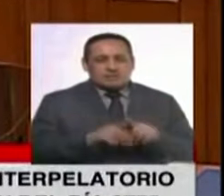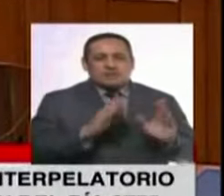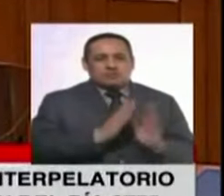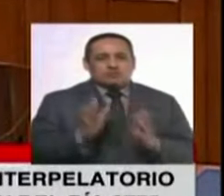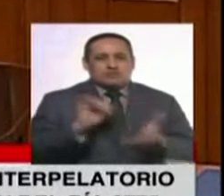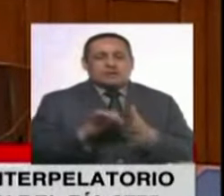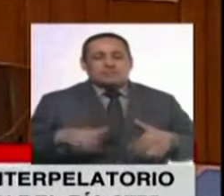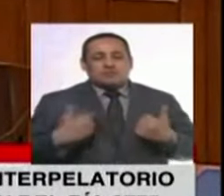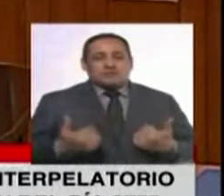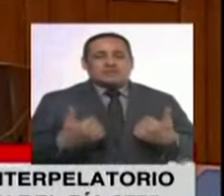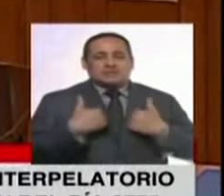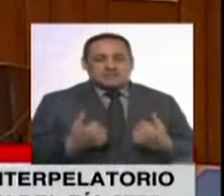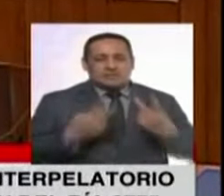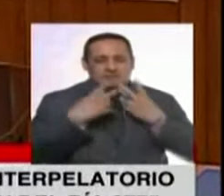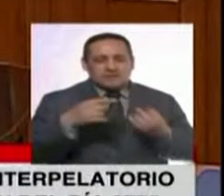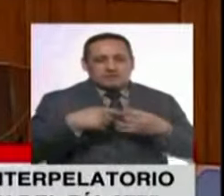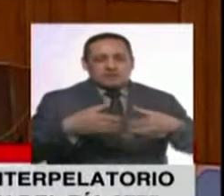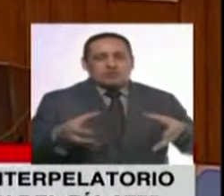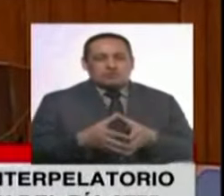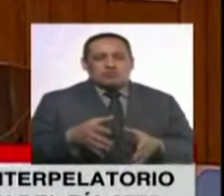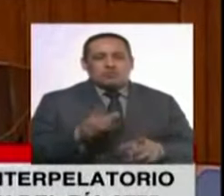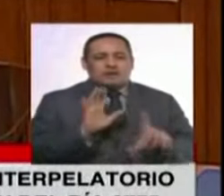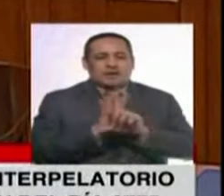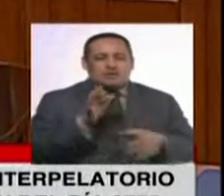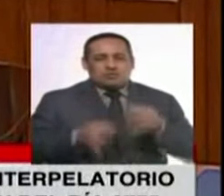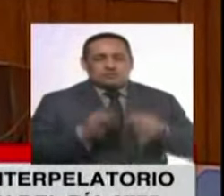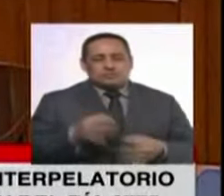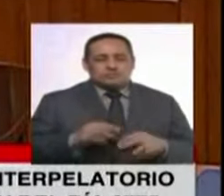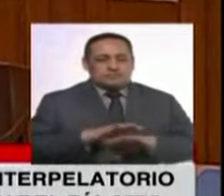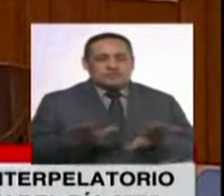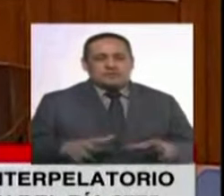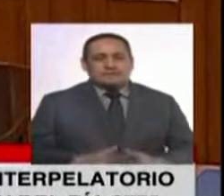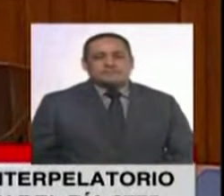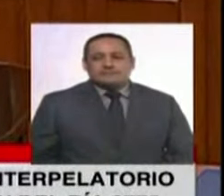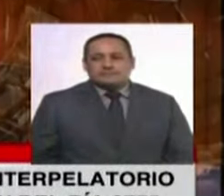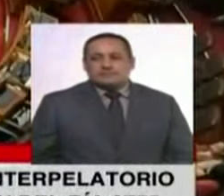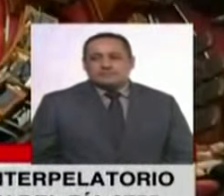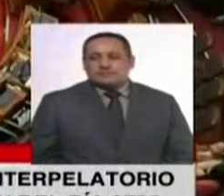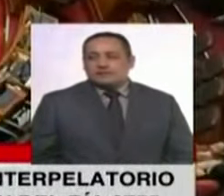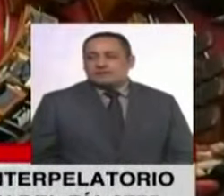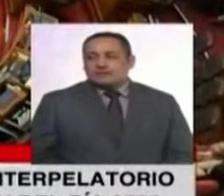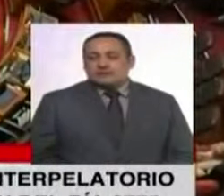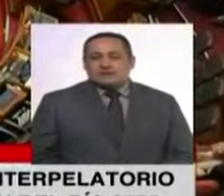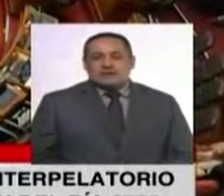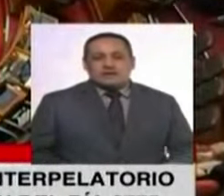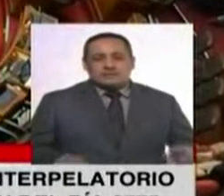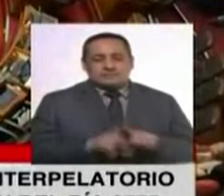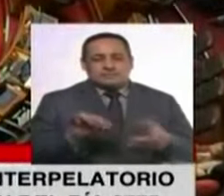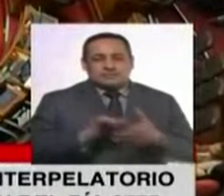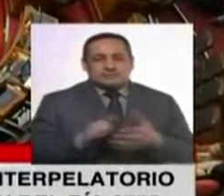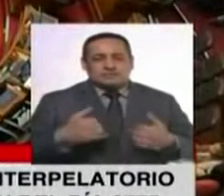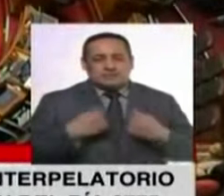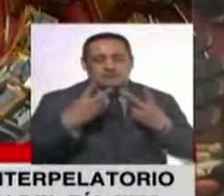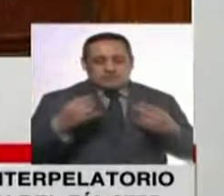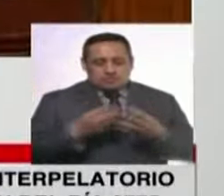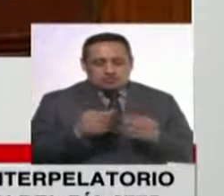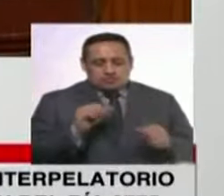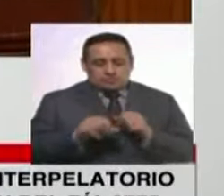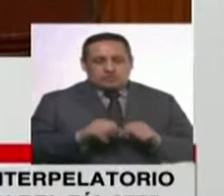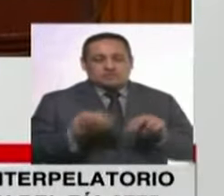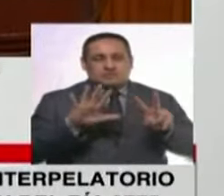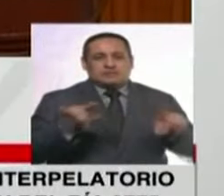procesos que puedan llevarse en sede judicional termina con la respuesta siguiente Pregunta señor pregunta número